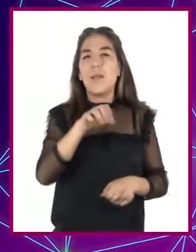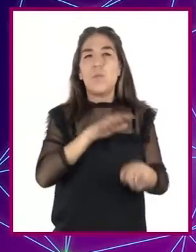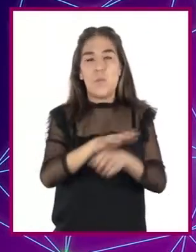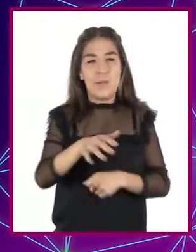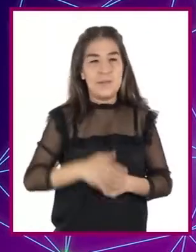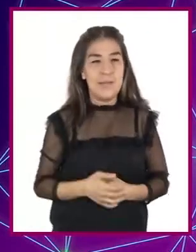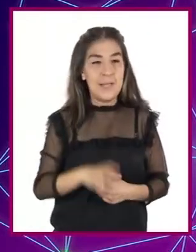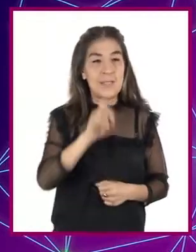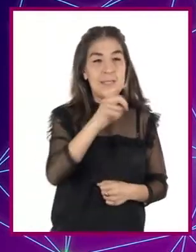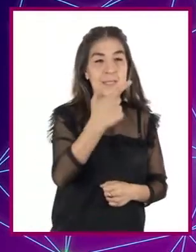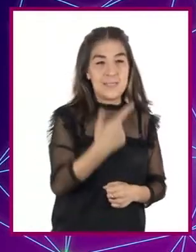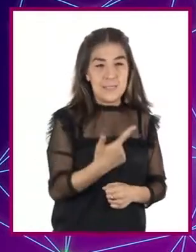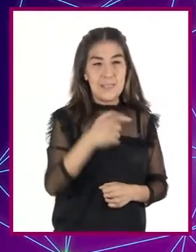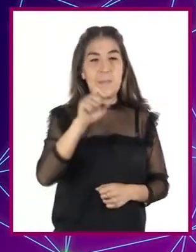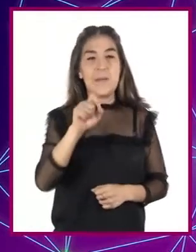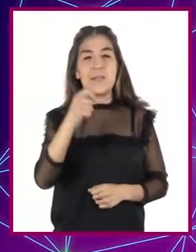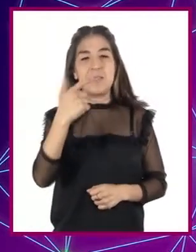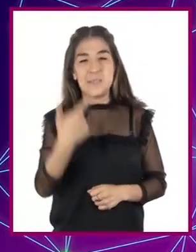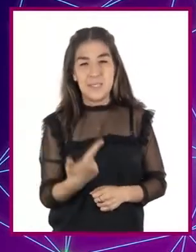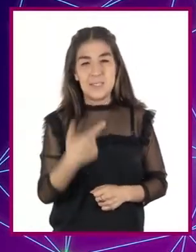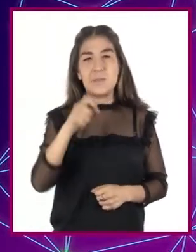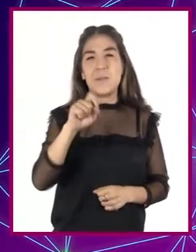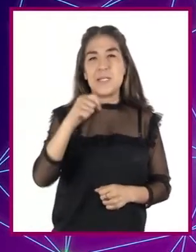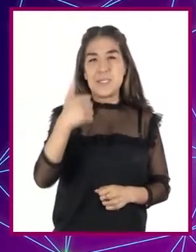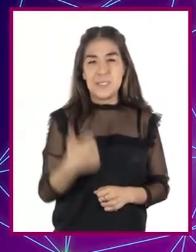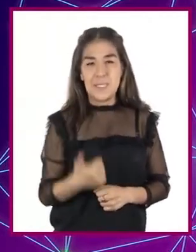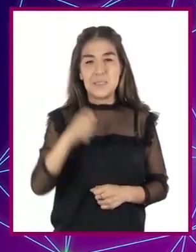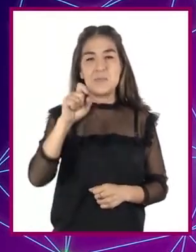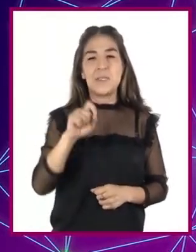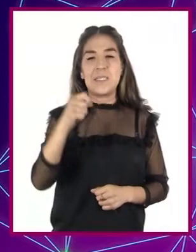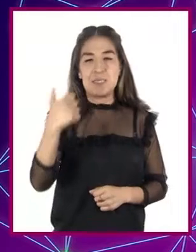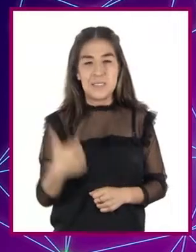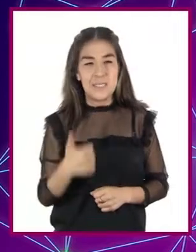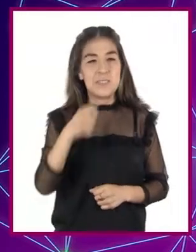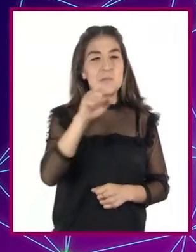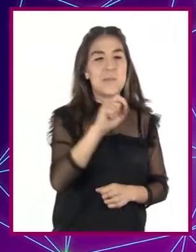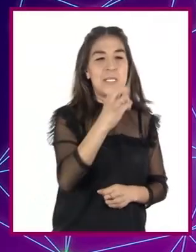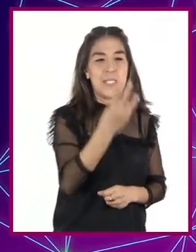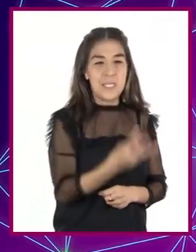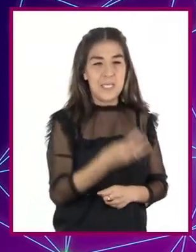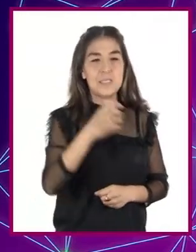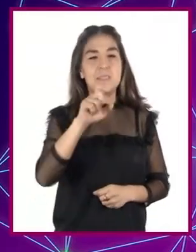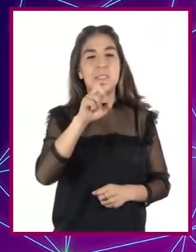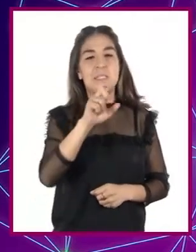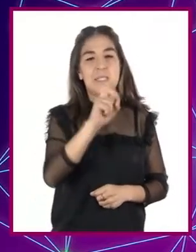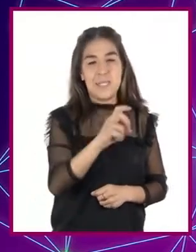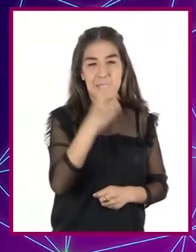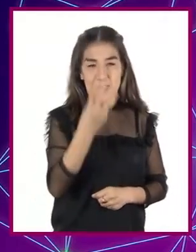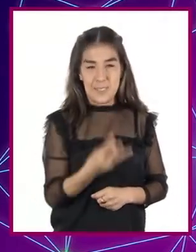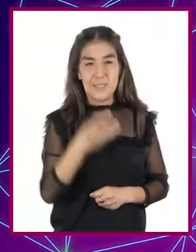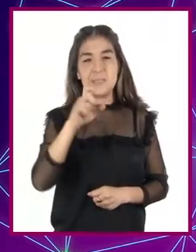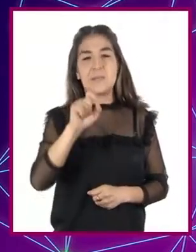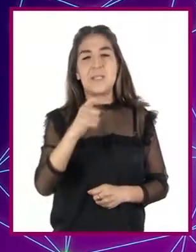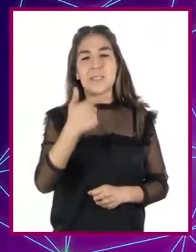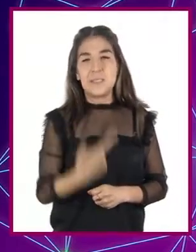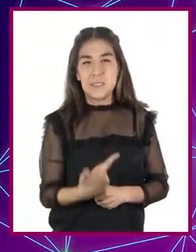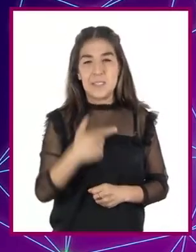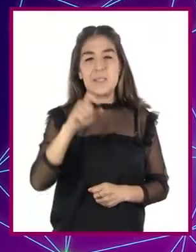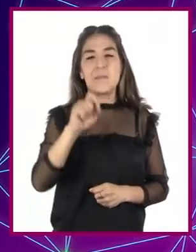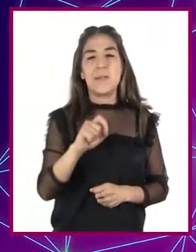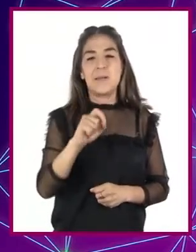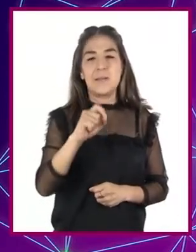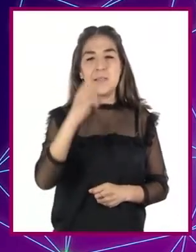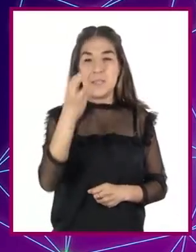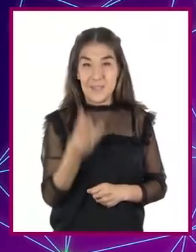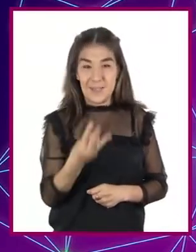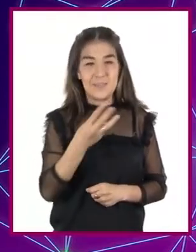37, 27, 26, 26, 23, 33, 27,